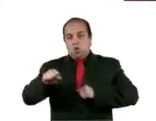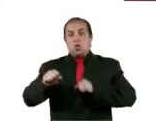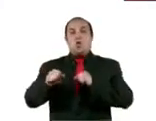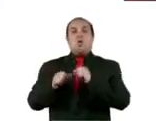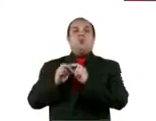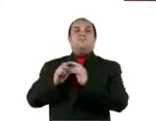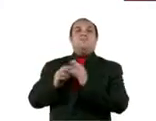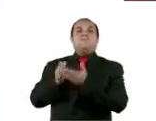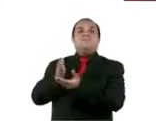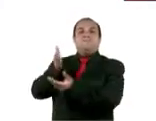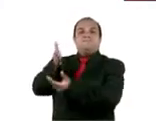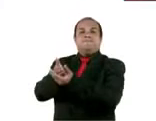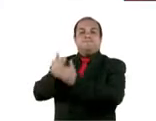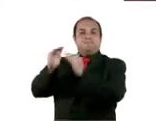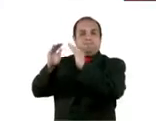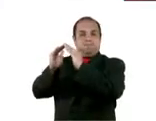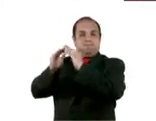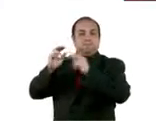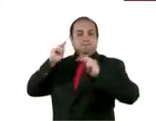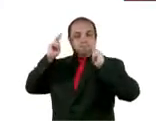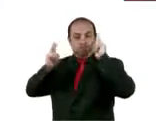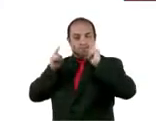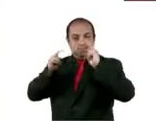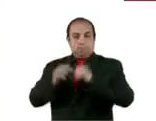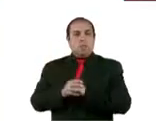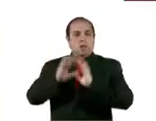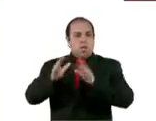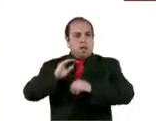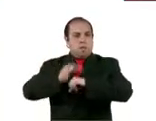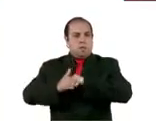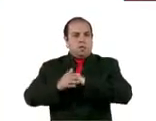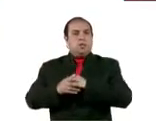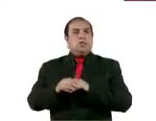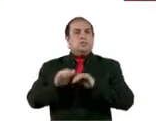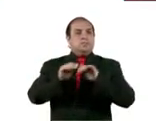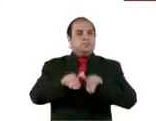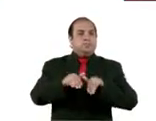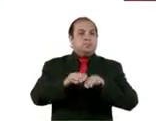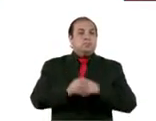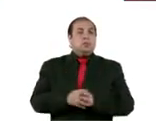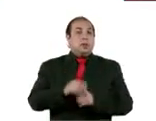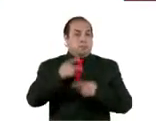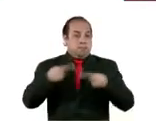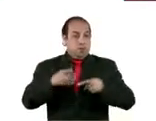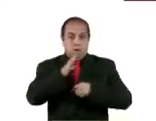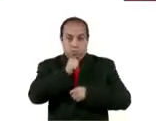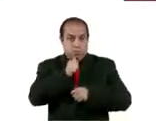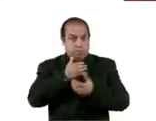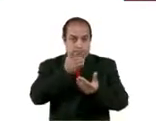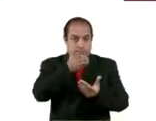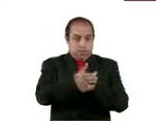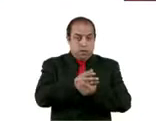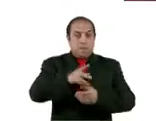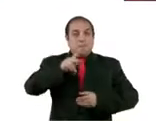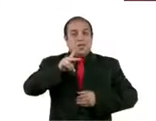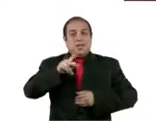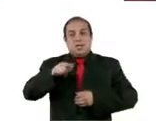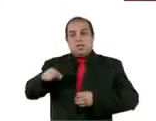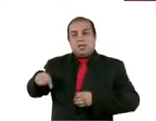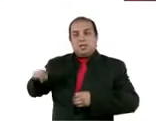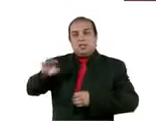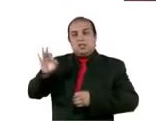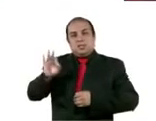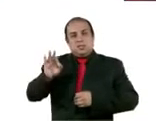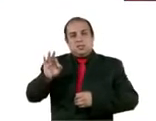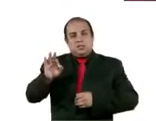visitar y quedará concluido el registro para quienes no puedan acudir, pero para que no los lleven si están en una condición